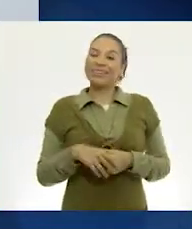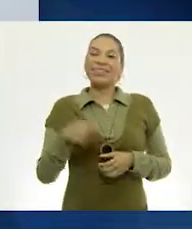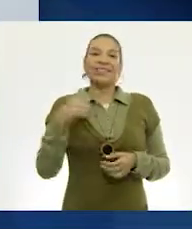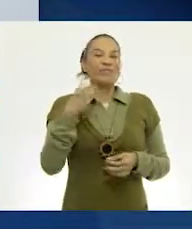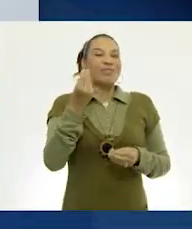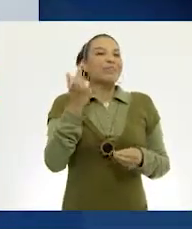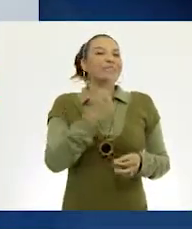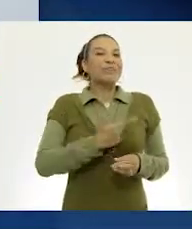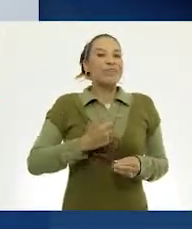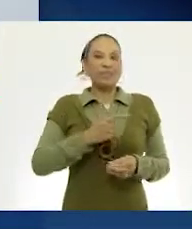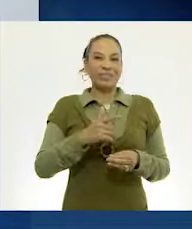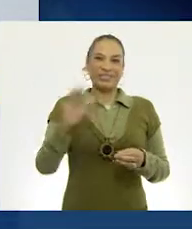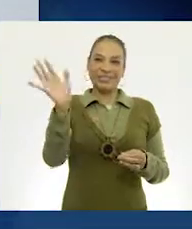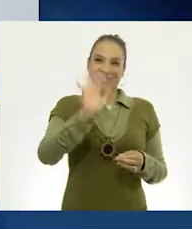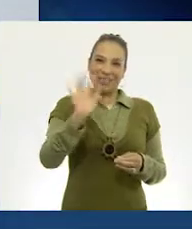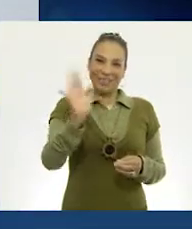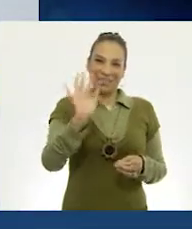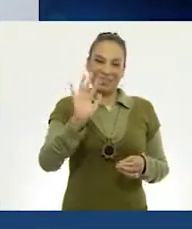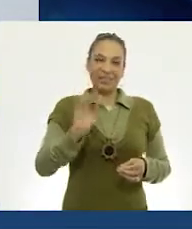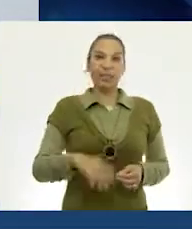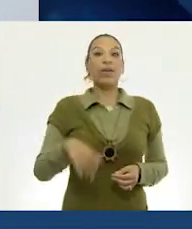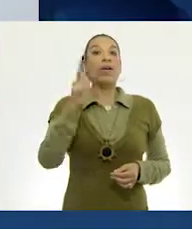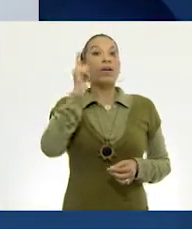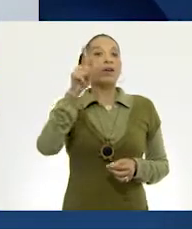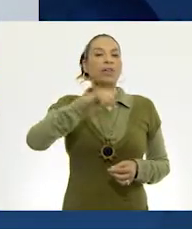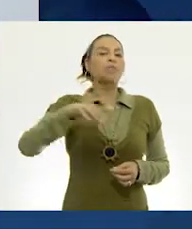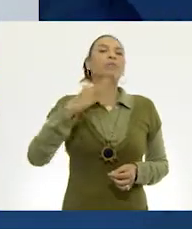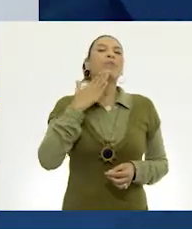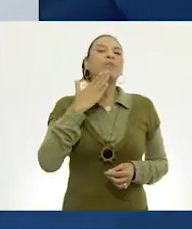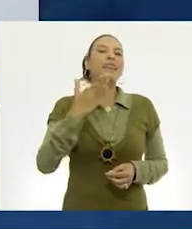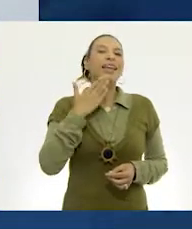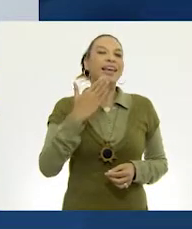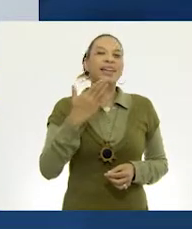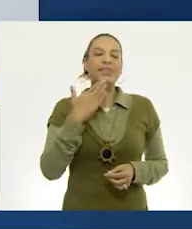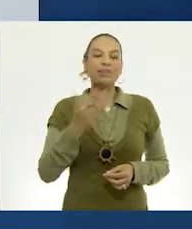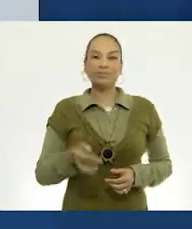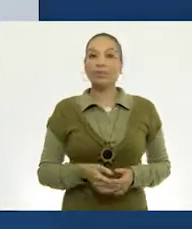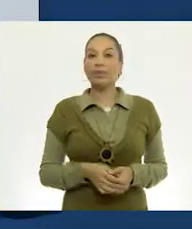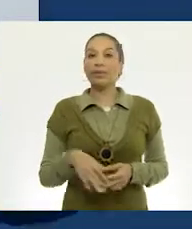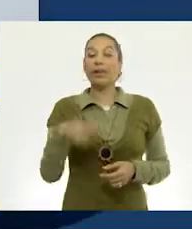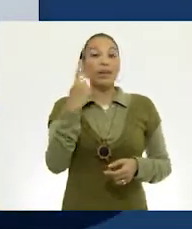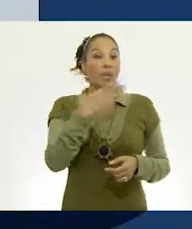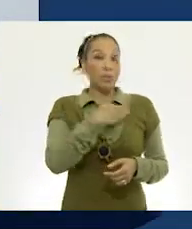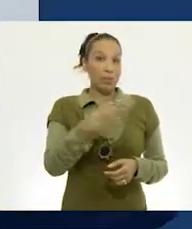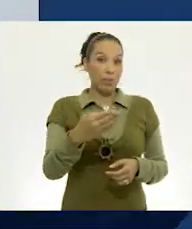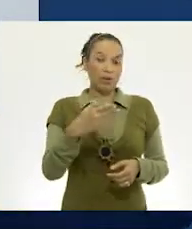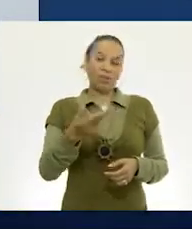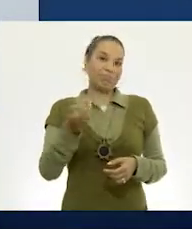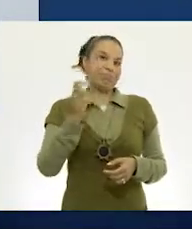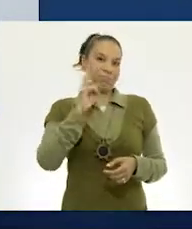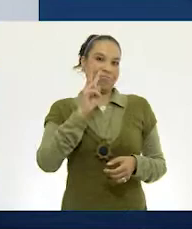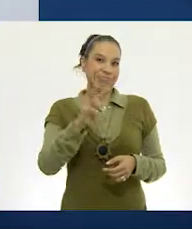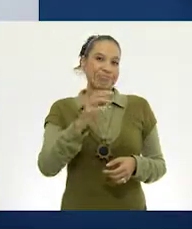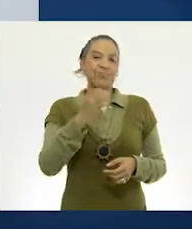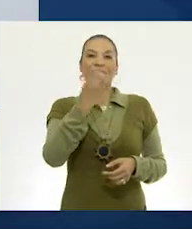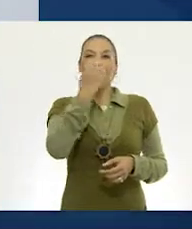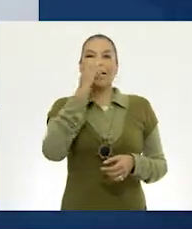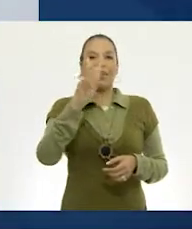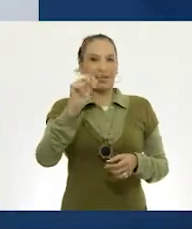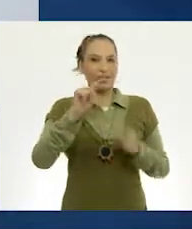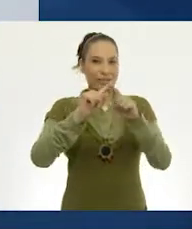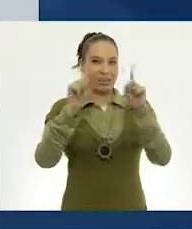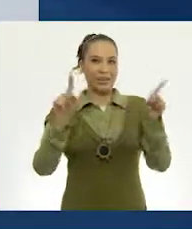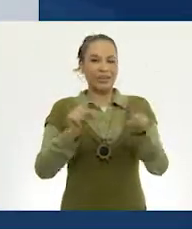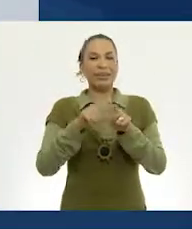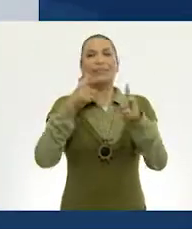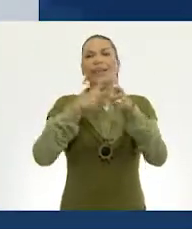Me da mucho gusto saludarlos. Espero que estén muy bien. Qué bueno que vemos la escuela en la tele y